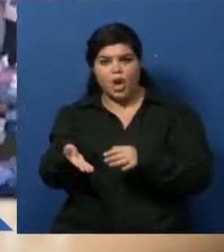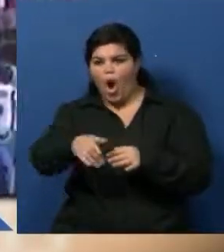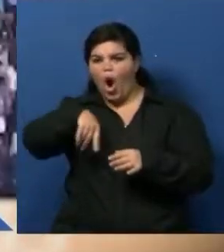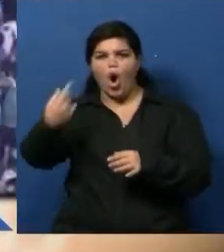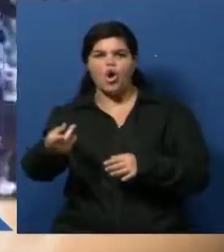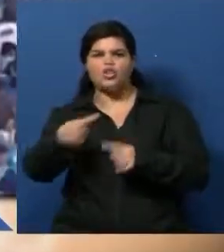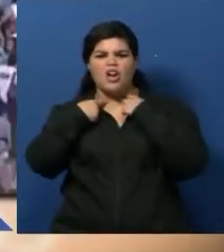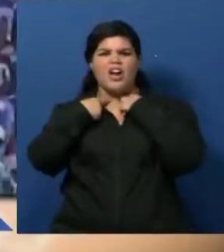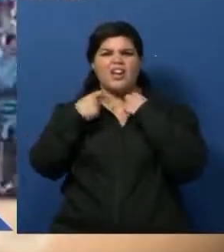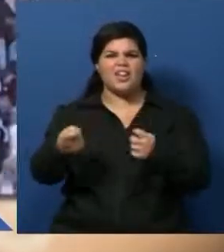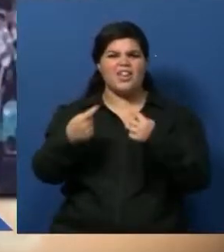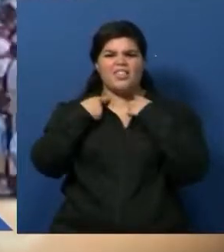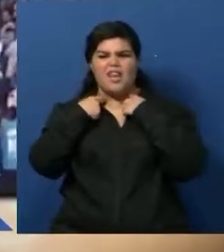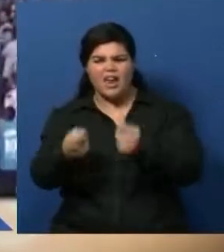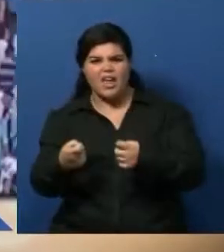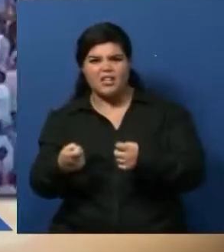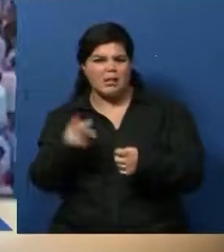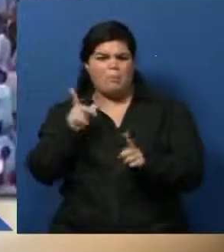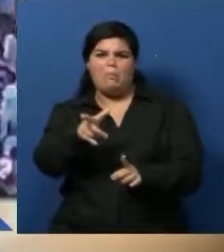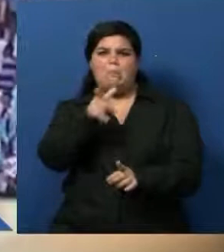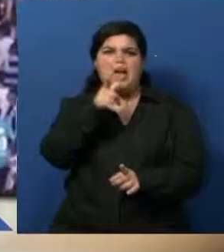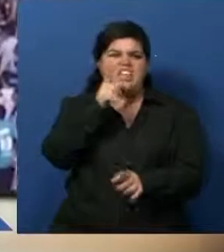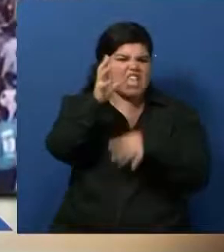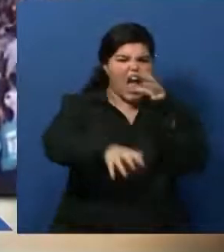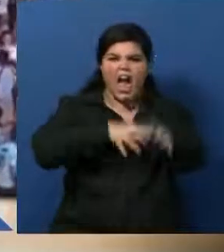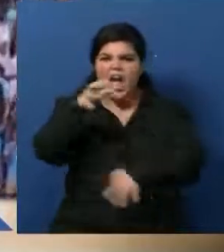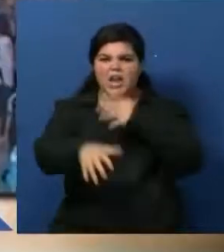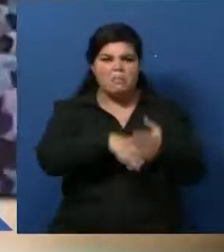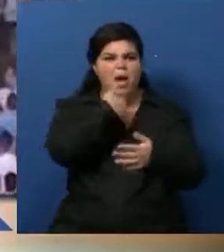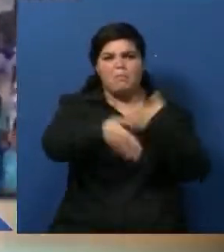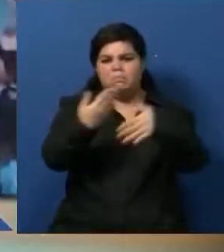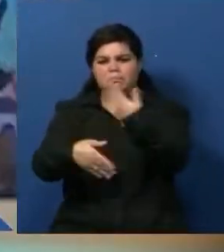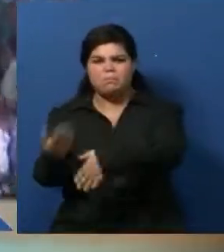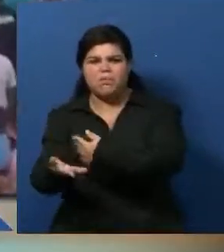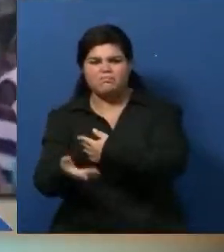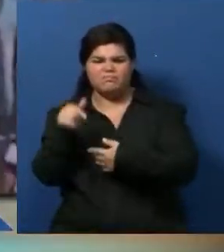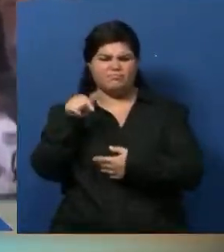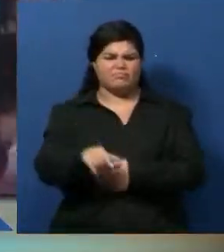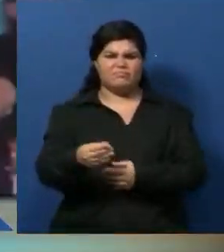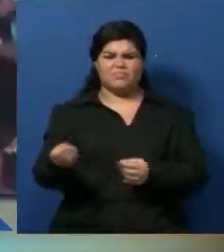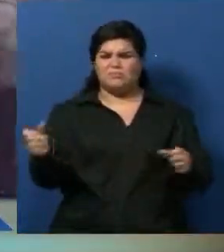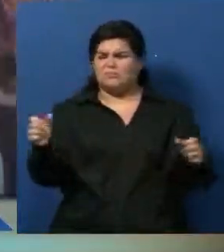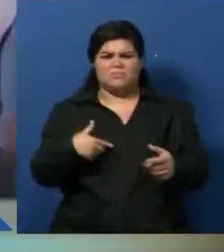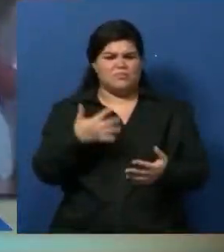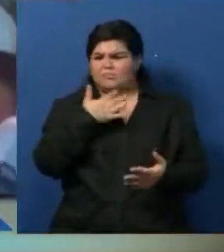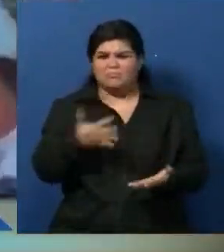le gritaban cosas como si fuera un animal y que había caído. Una situación realmente